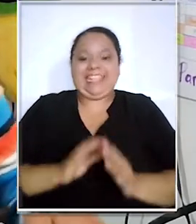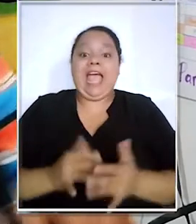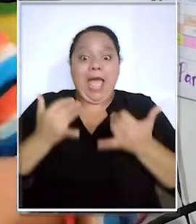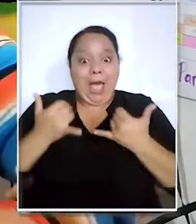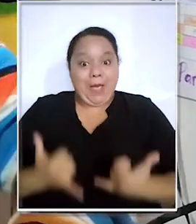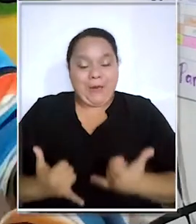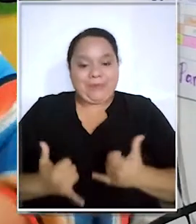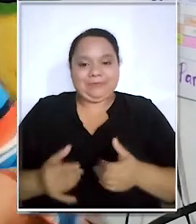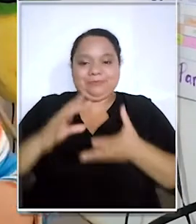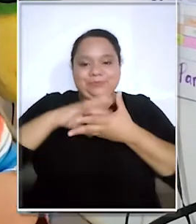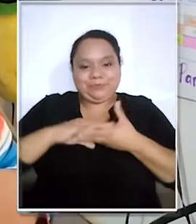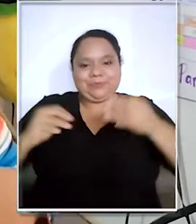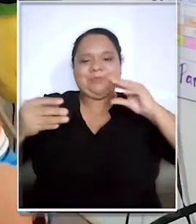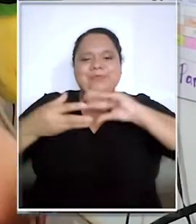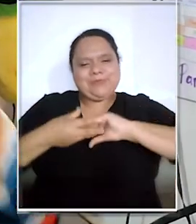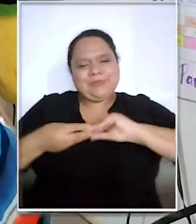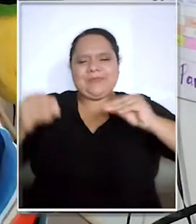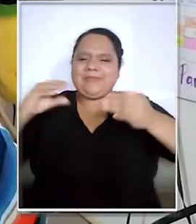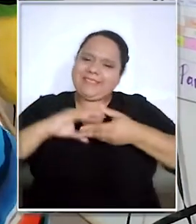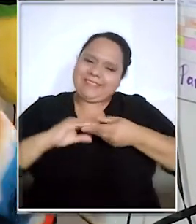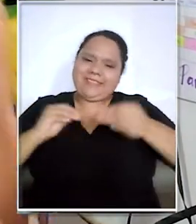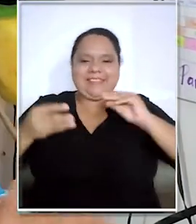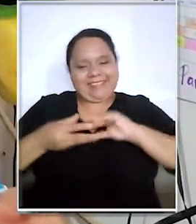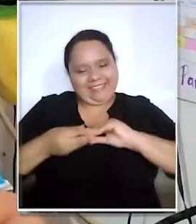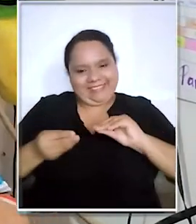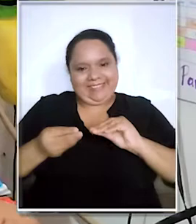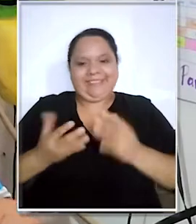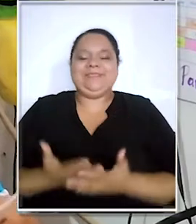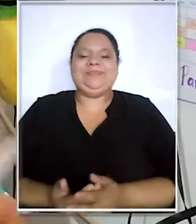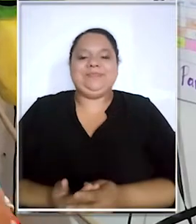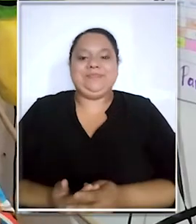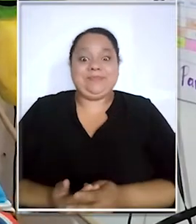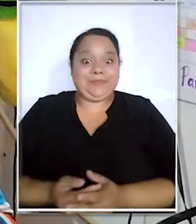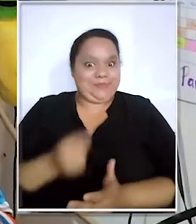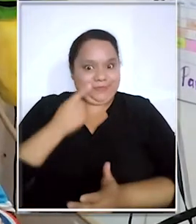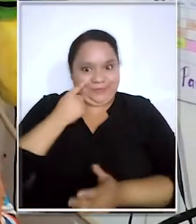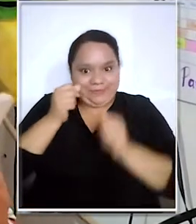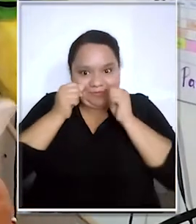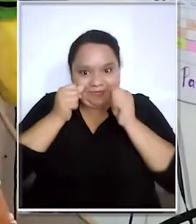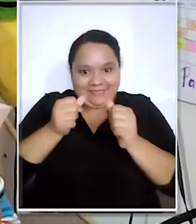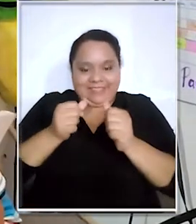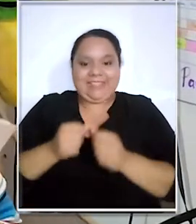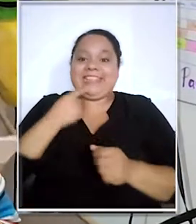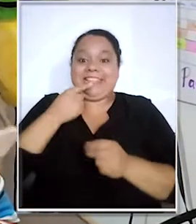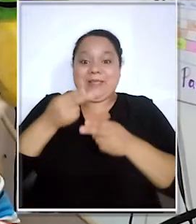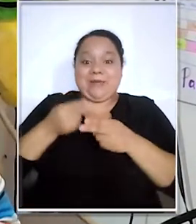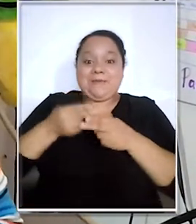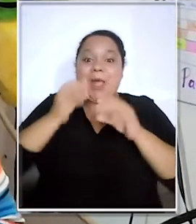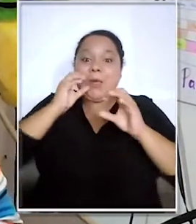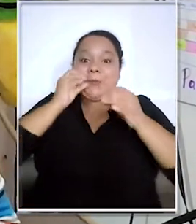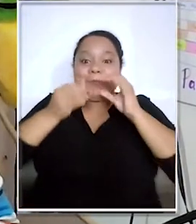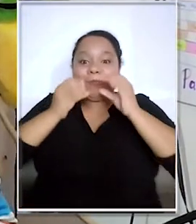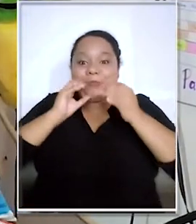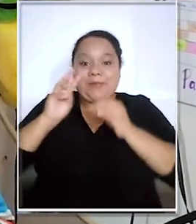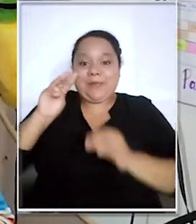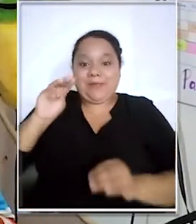acá. Bueno, son como historias o algo así, más bien descripciones. Escuchen este, se llama Maíz.